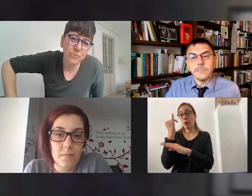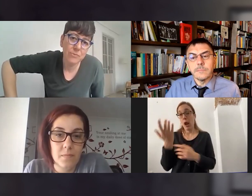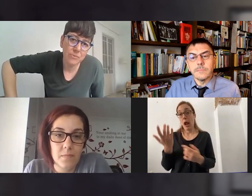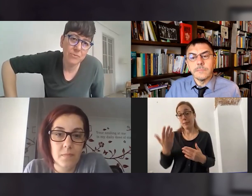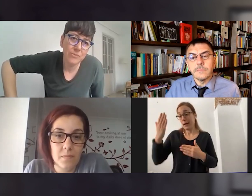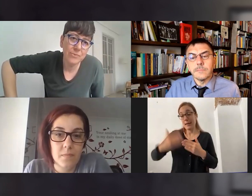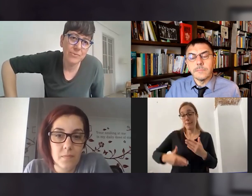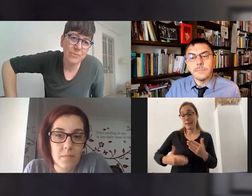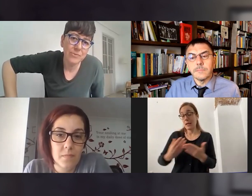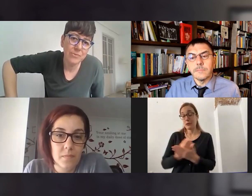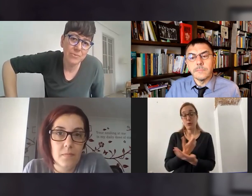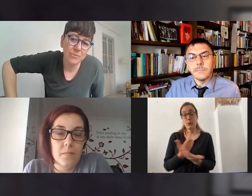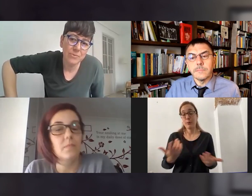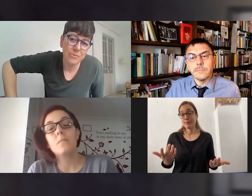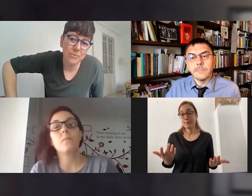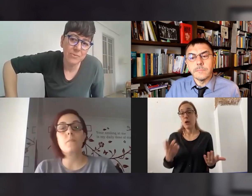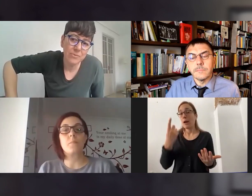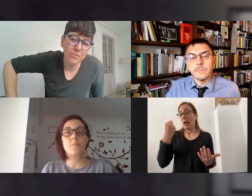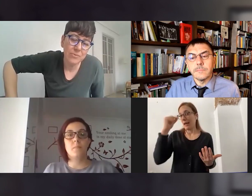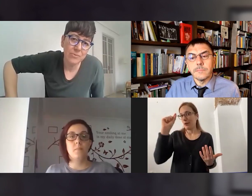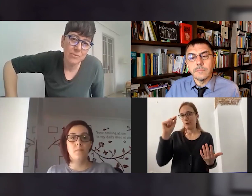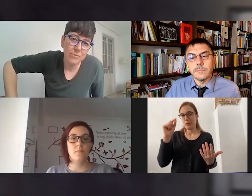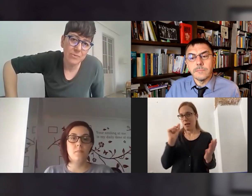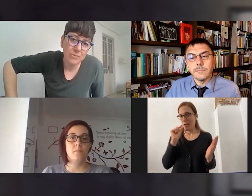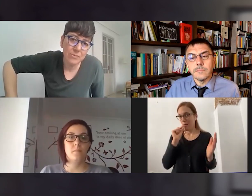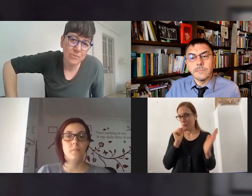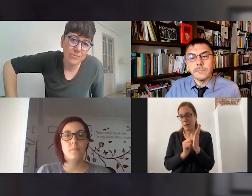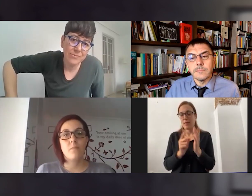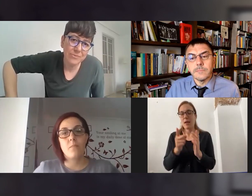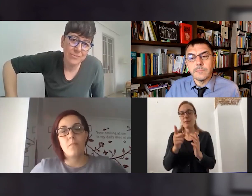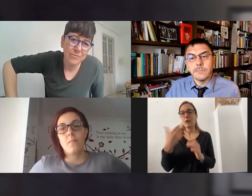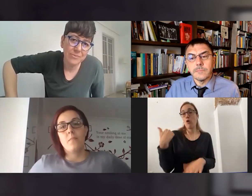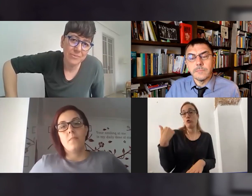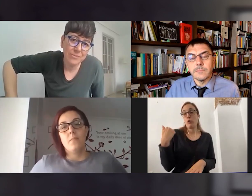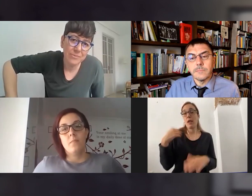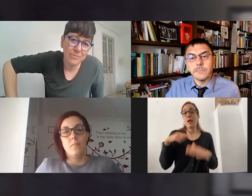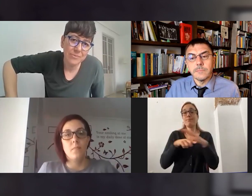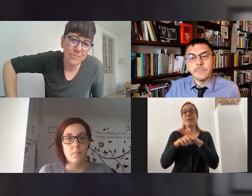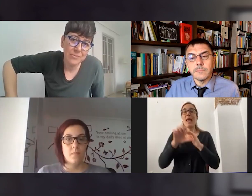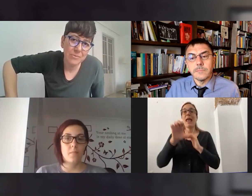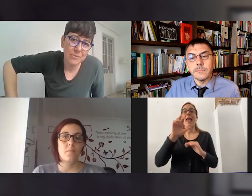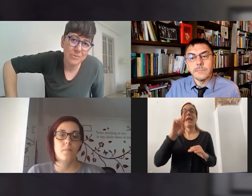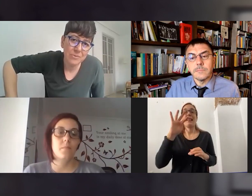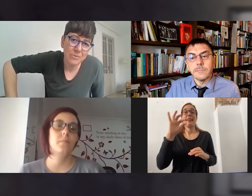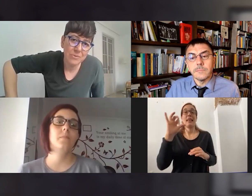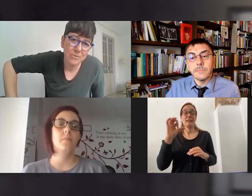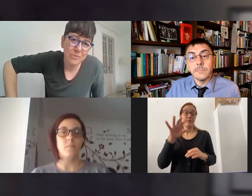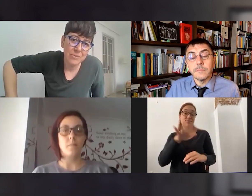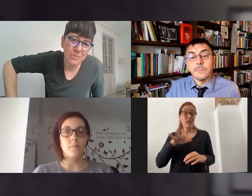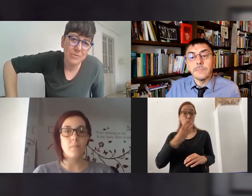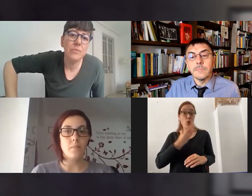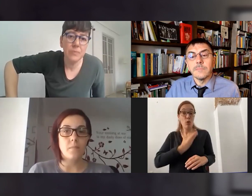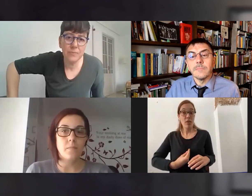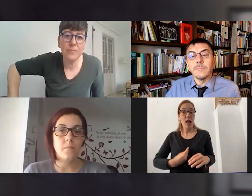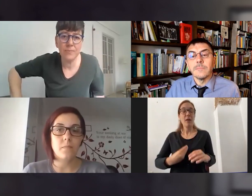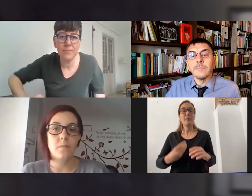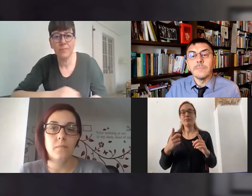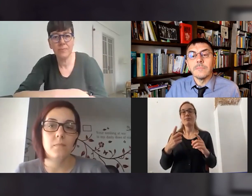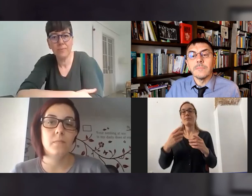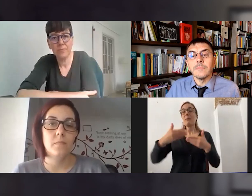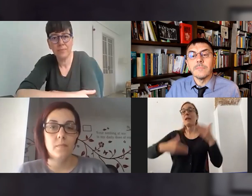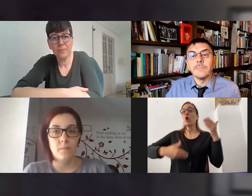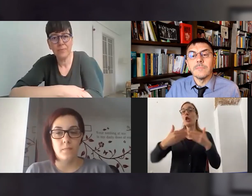todo. Una anécdota muy rápida, el otro día, por ejemplo, cuando se tramitaron los ERTE en la región de Murcia, La Verdad, que es el periódico principal, salió con el